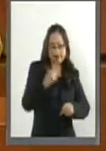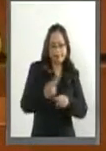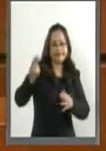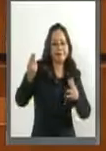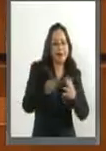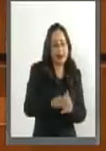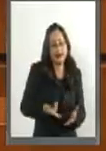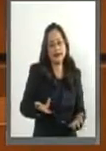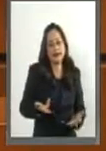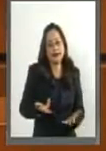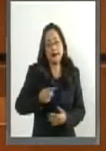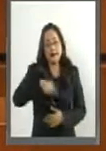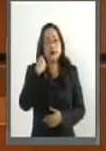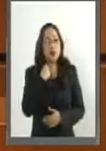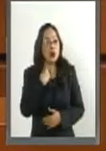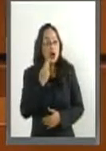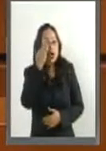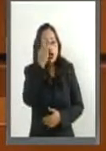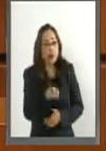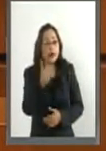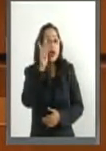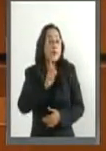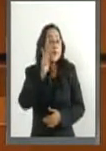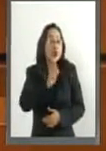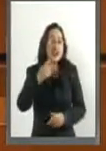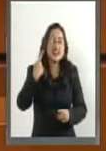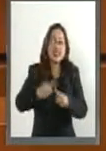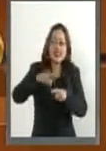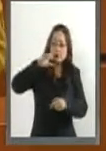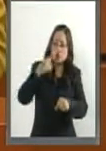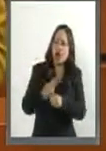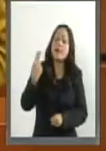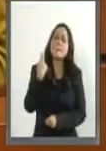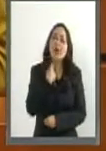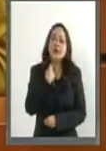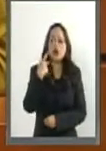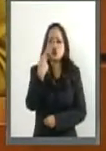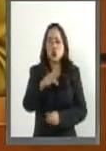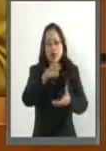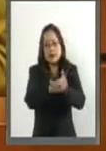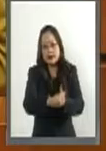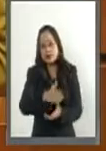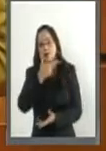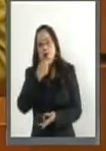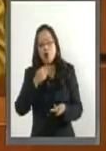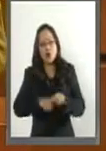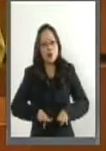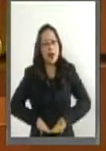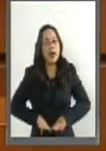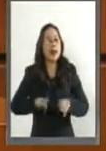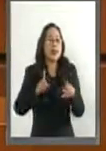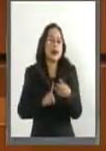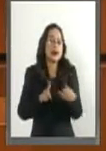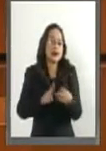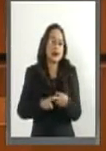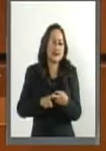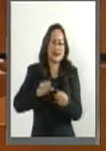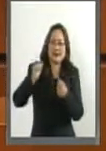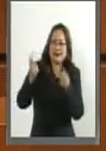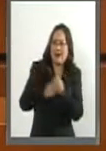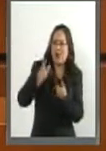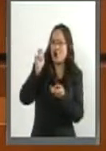decir, las mujeres están siendo asesinadas por sus esposos, parejas, cónyuges